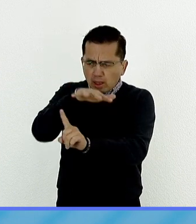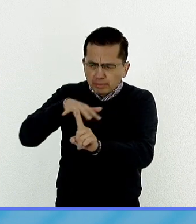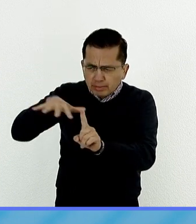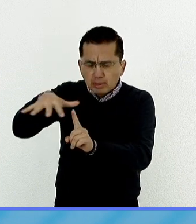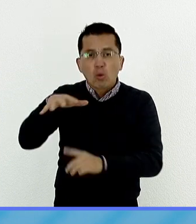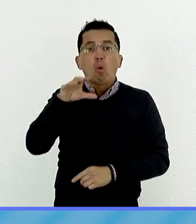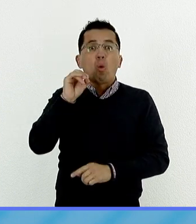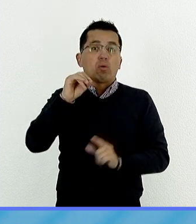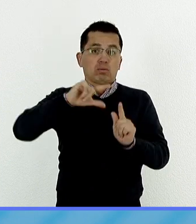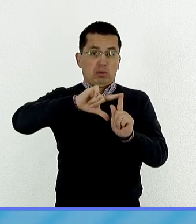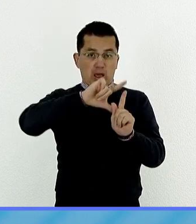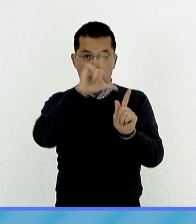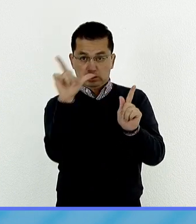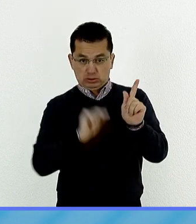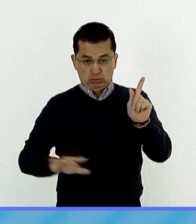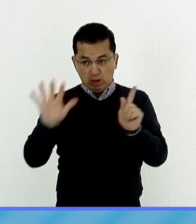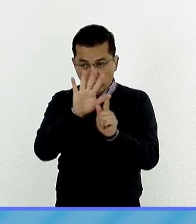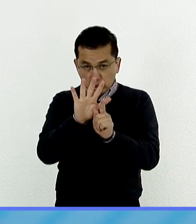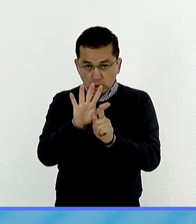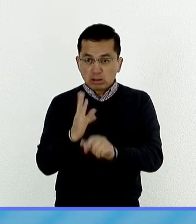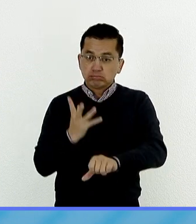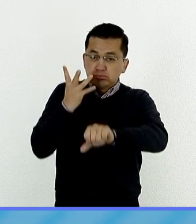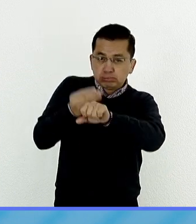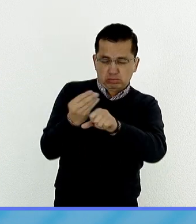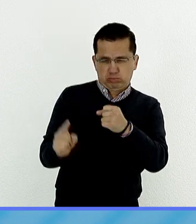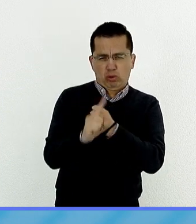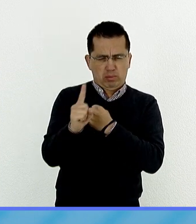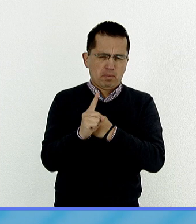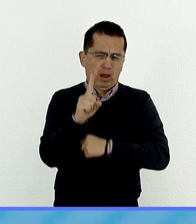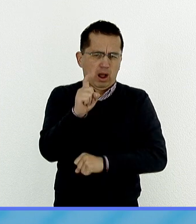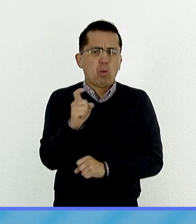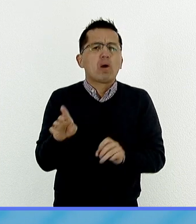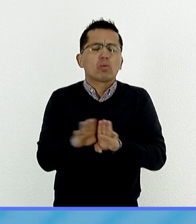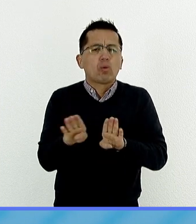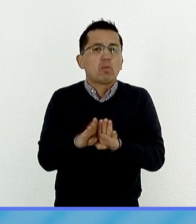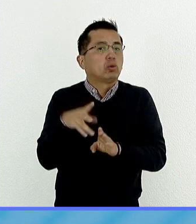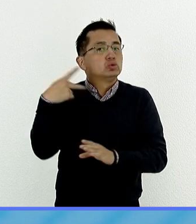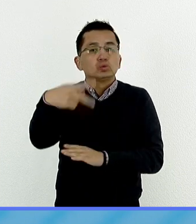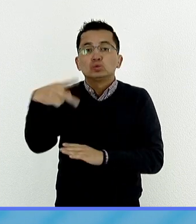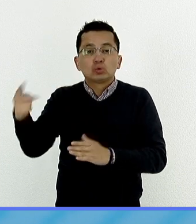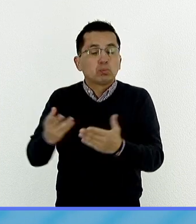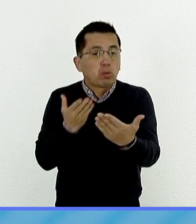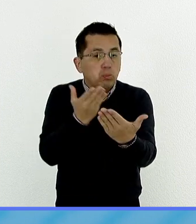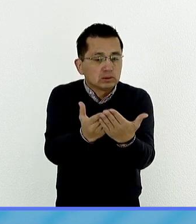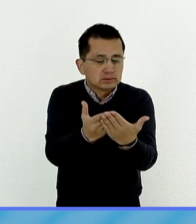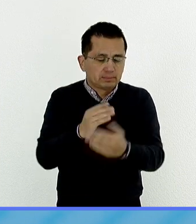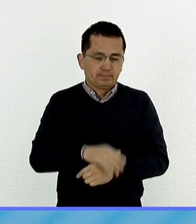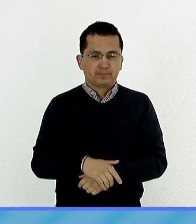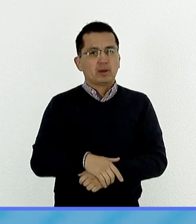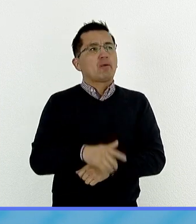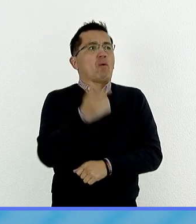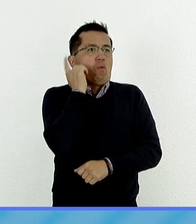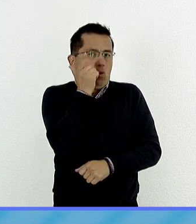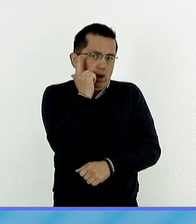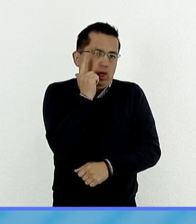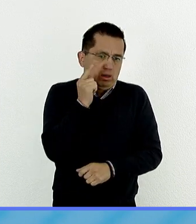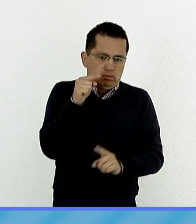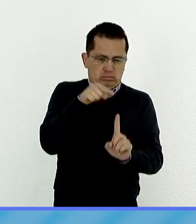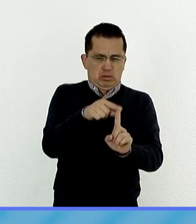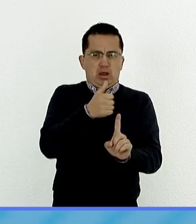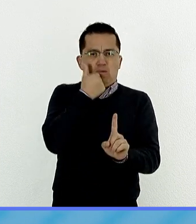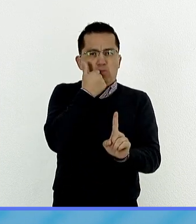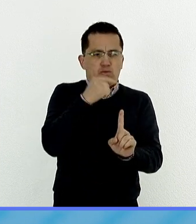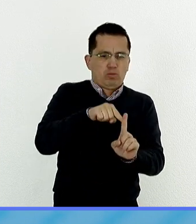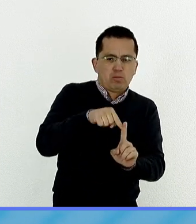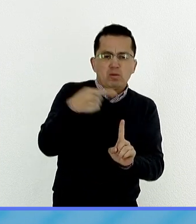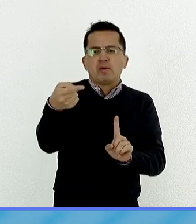general esperamos entonces que con la ayuda de sus profesores tutores y sus